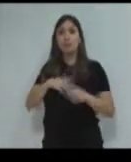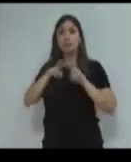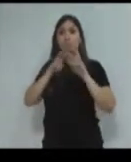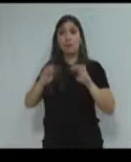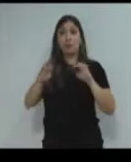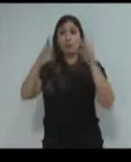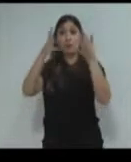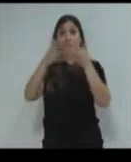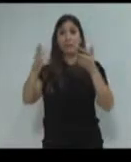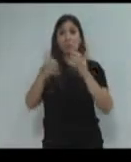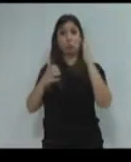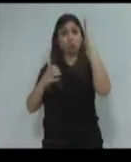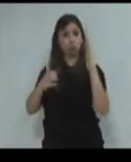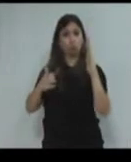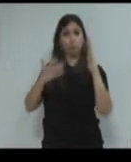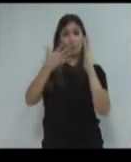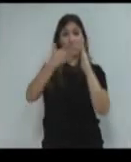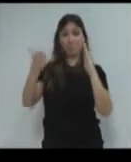distorsiona la comodidad de lectura.